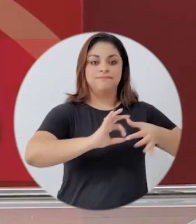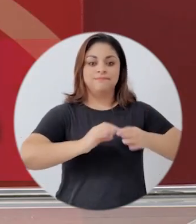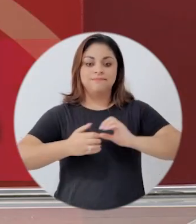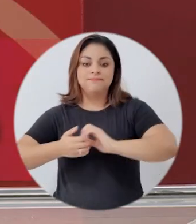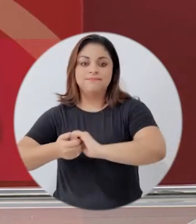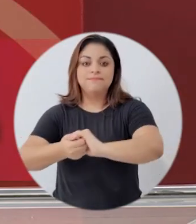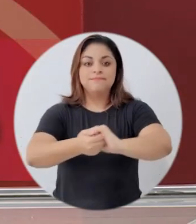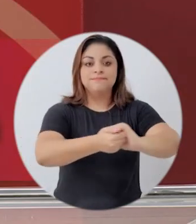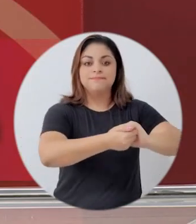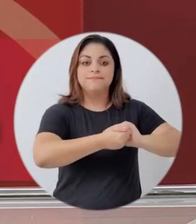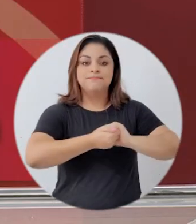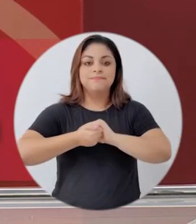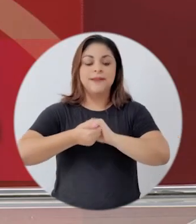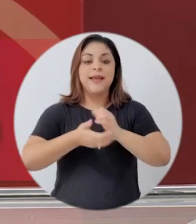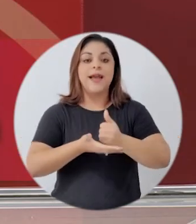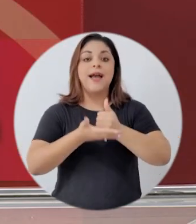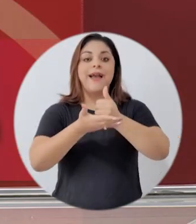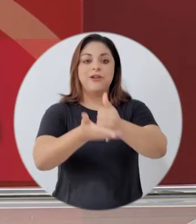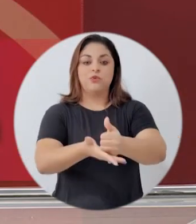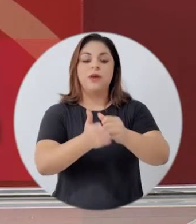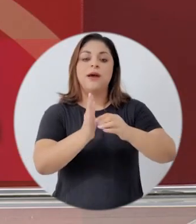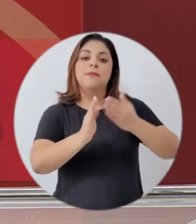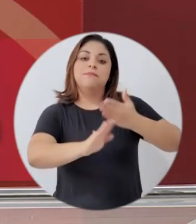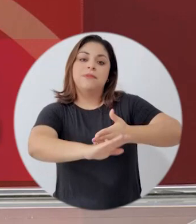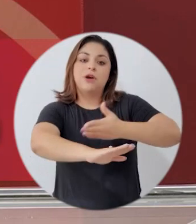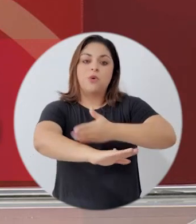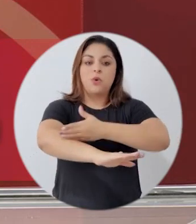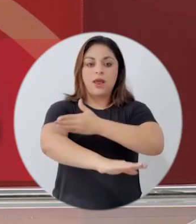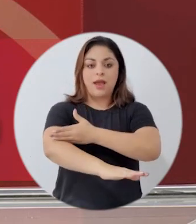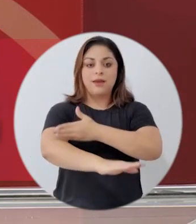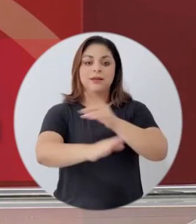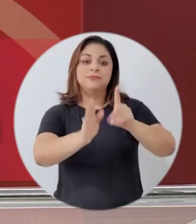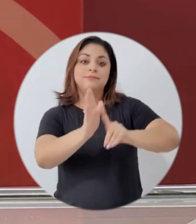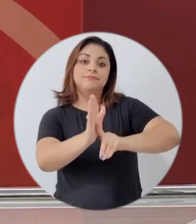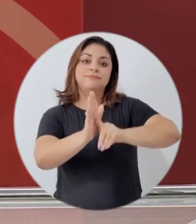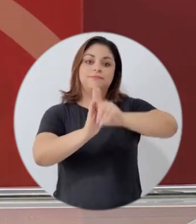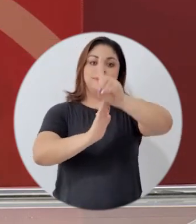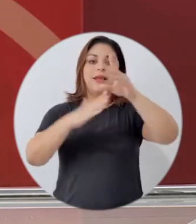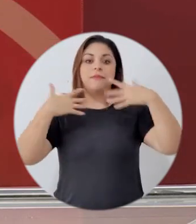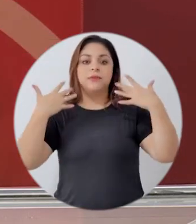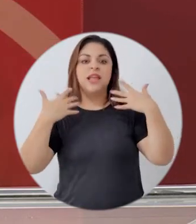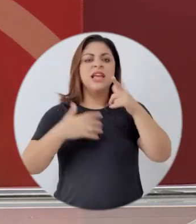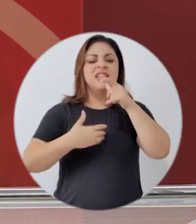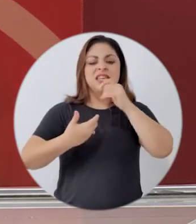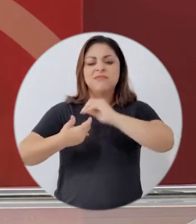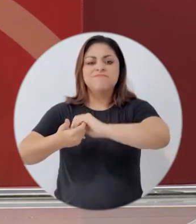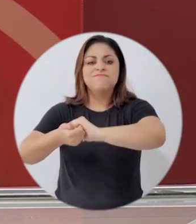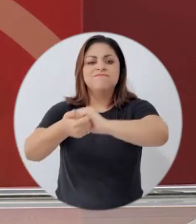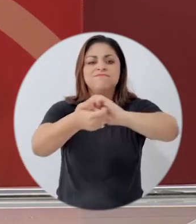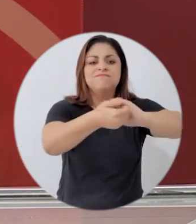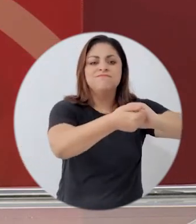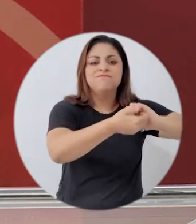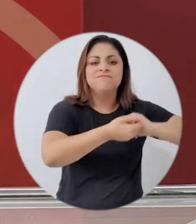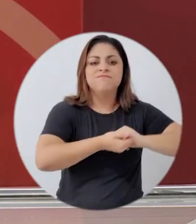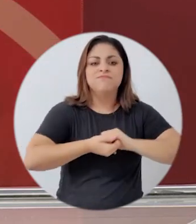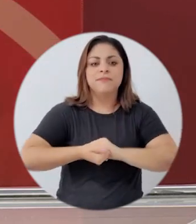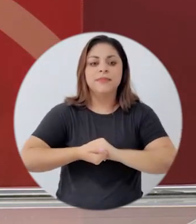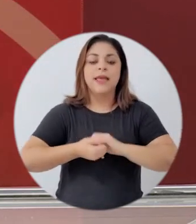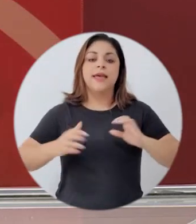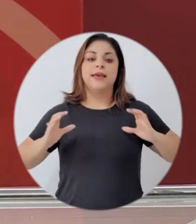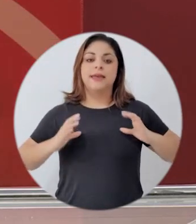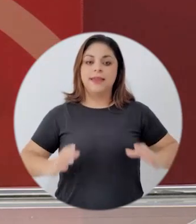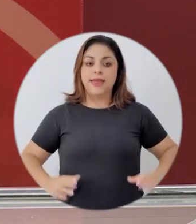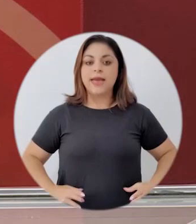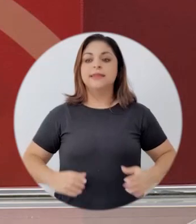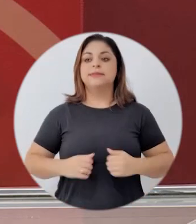nos permita obtener mejoras en nuestro desempeño ambiental, proveedores, clientes,